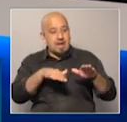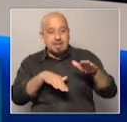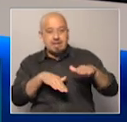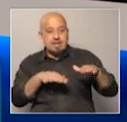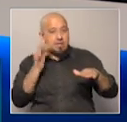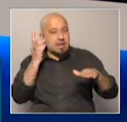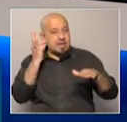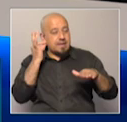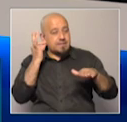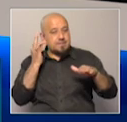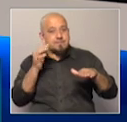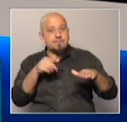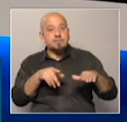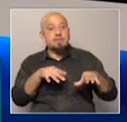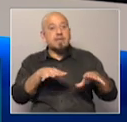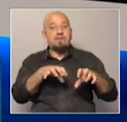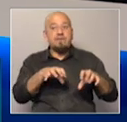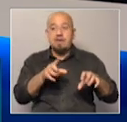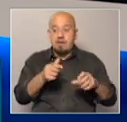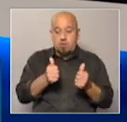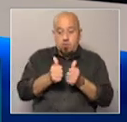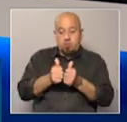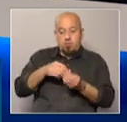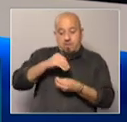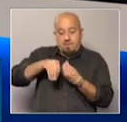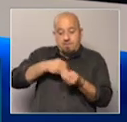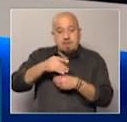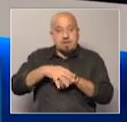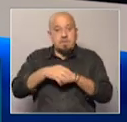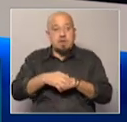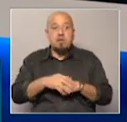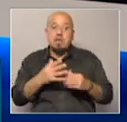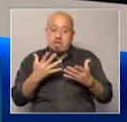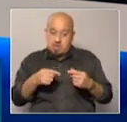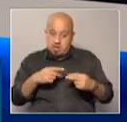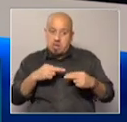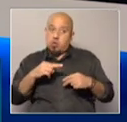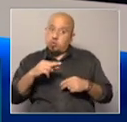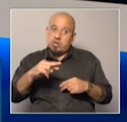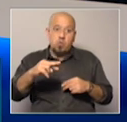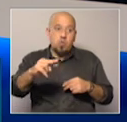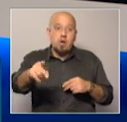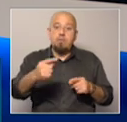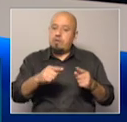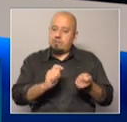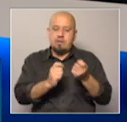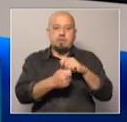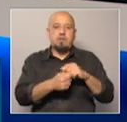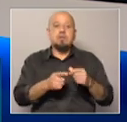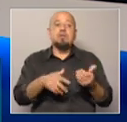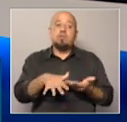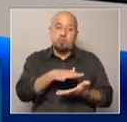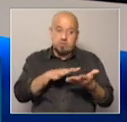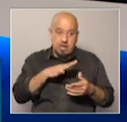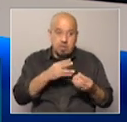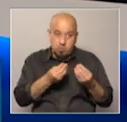mucho, que estaba viviendo con una familia amiga que la quiso mantener y, bueno, fue dada en adopción a otra familia. Situaciones de